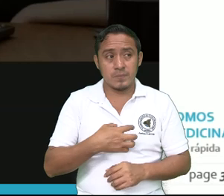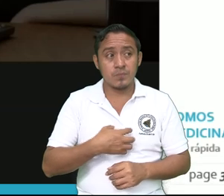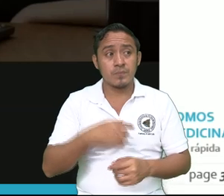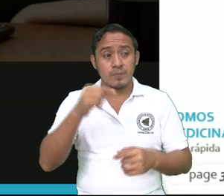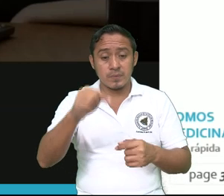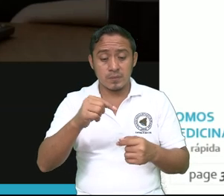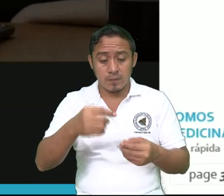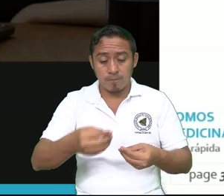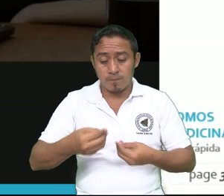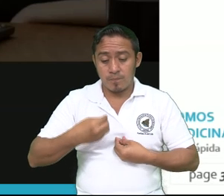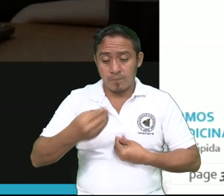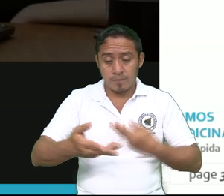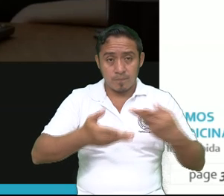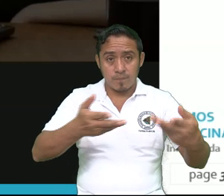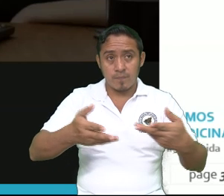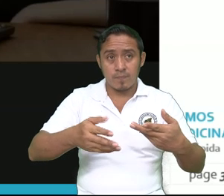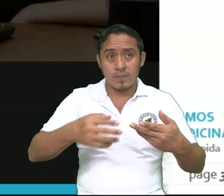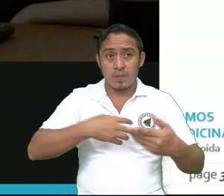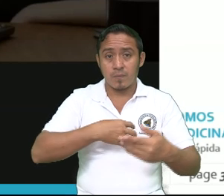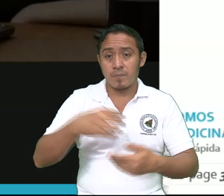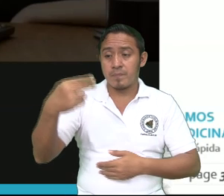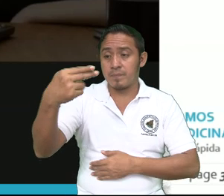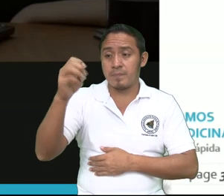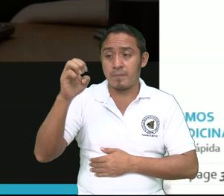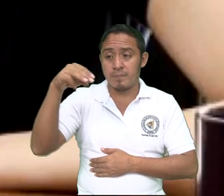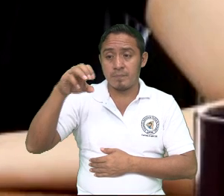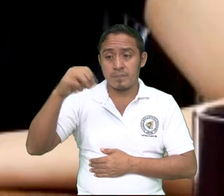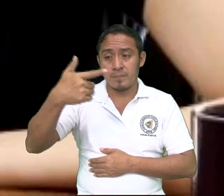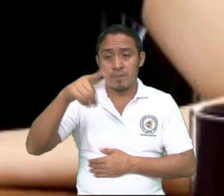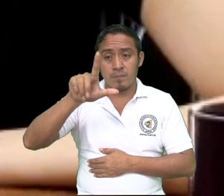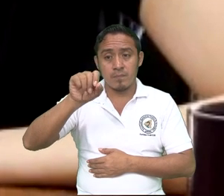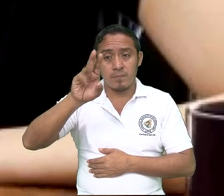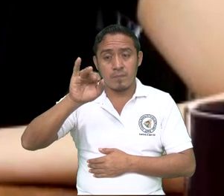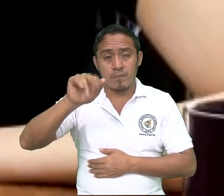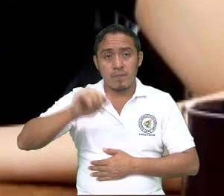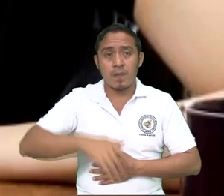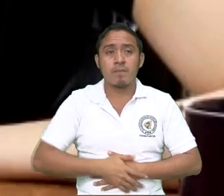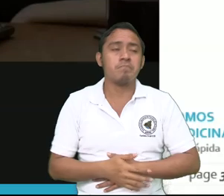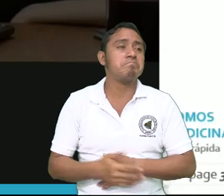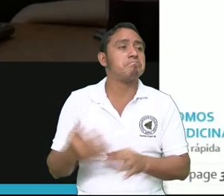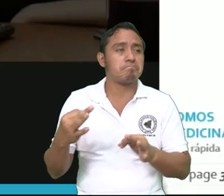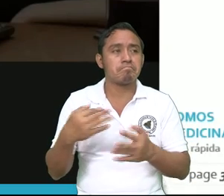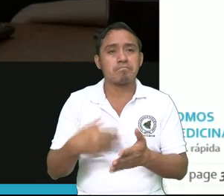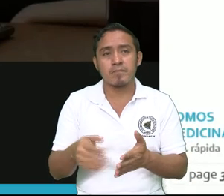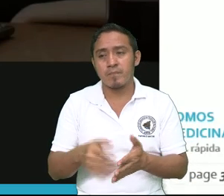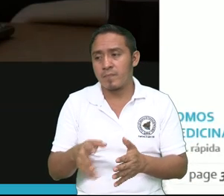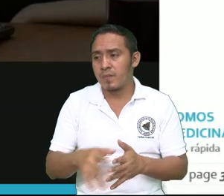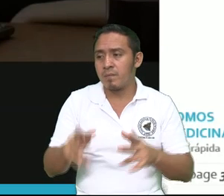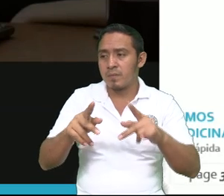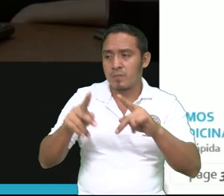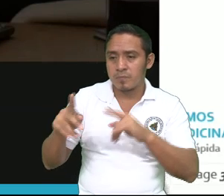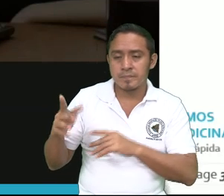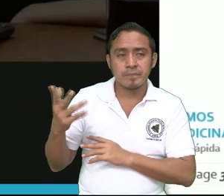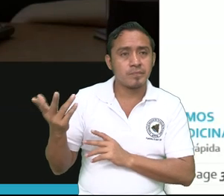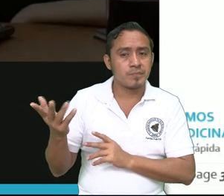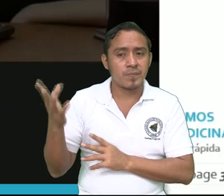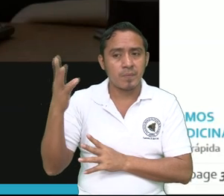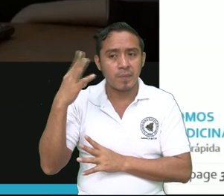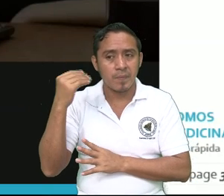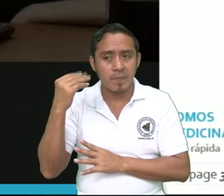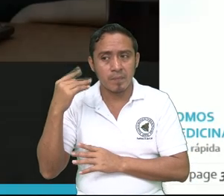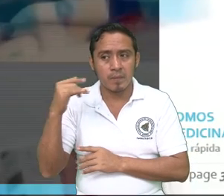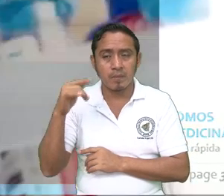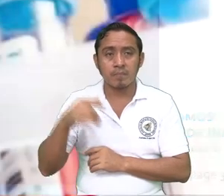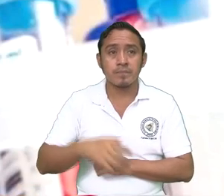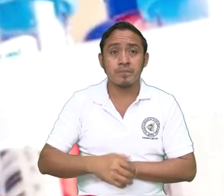nutricional pues en la hemoglobina ya el fácil vamos a encontrar historias de que la mujer